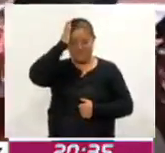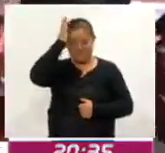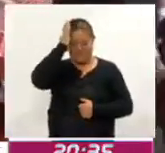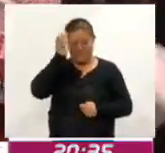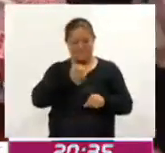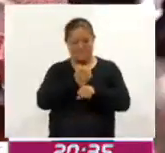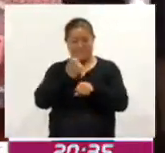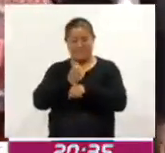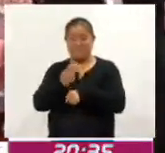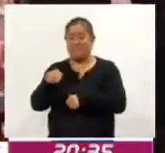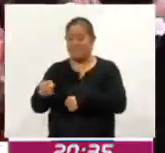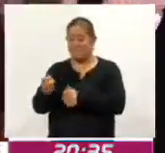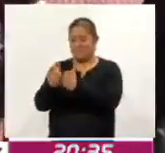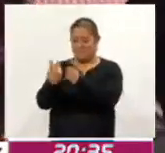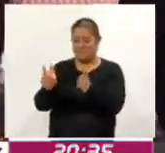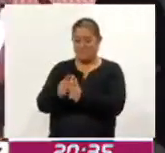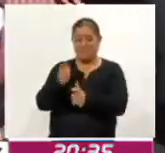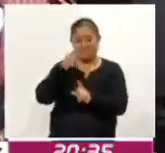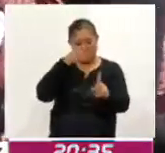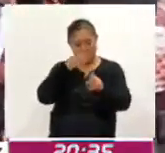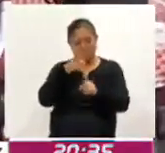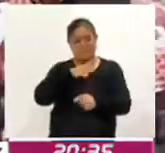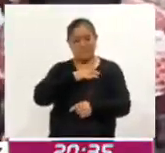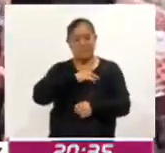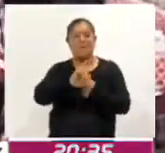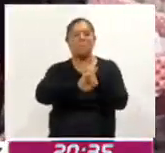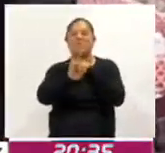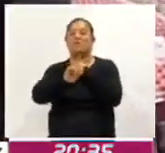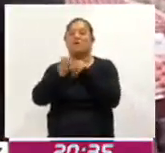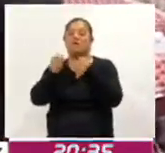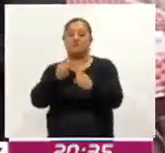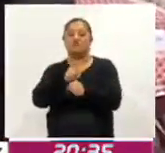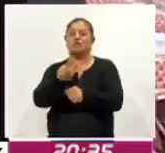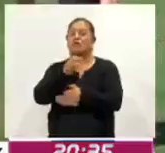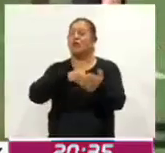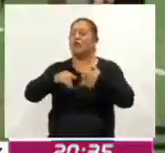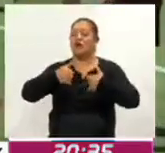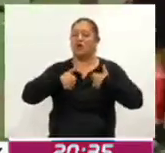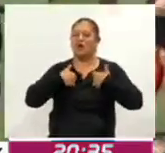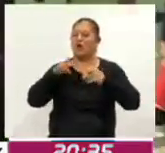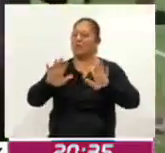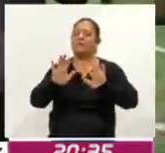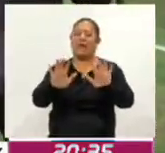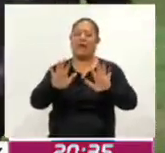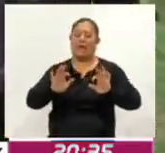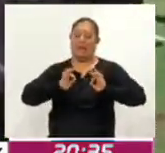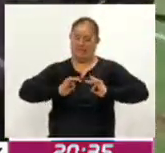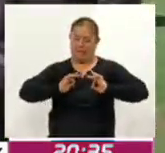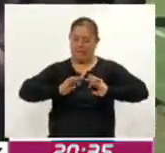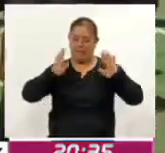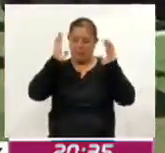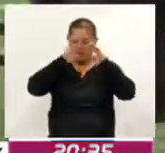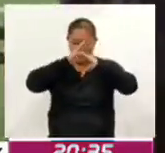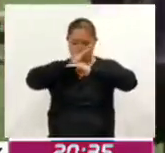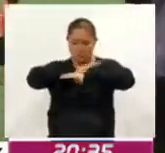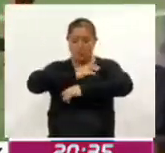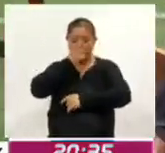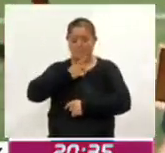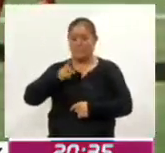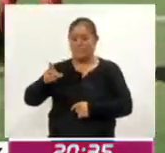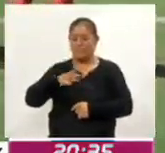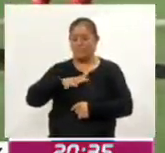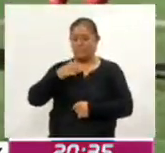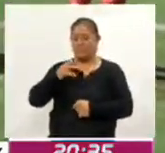y este club, con el objetivo de aminorar problemáticas sociales entre los jóvenes, mencionó en representación del oficial mayor de